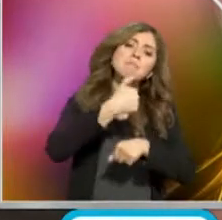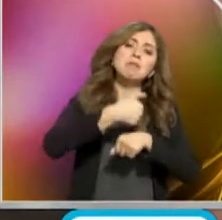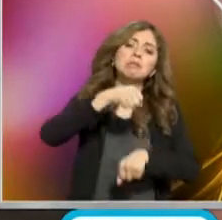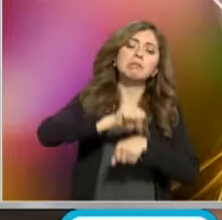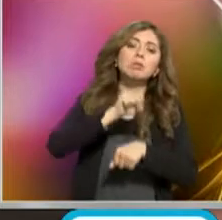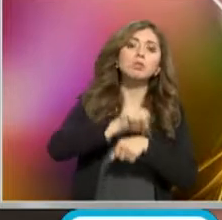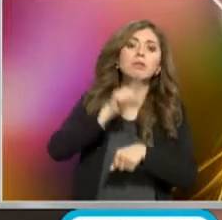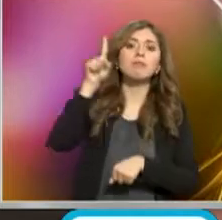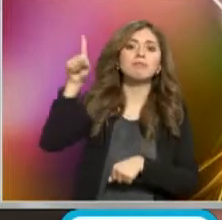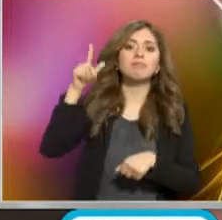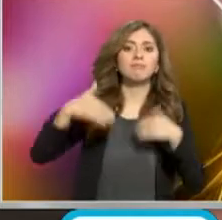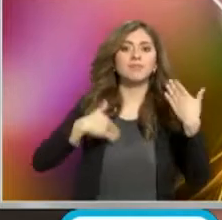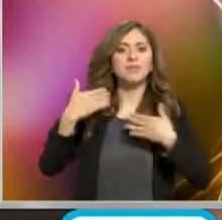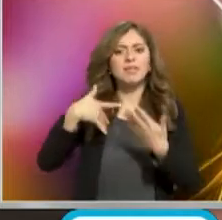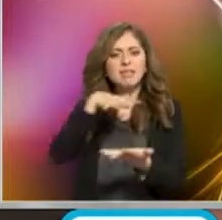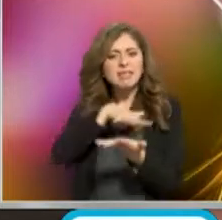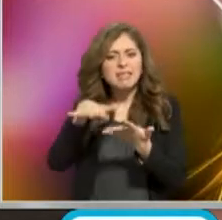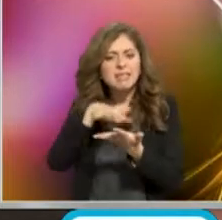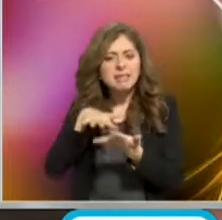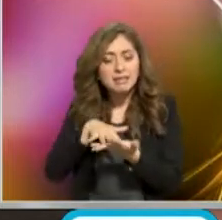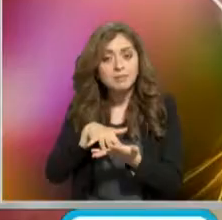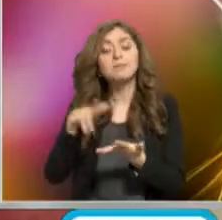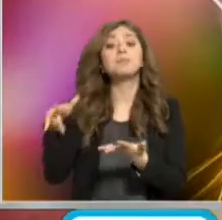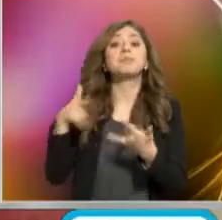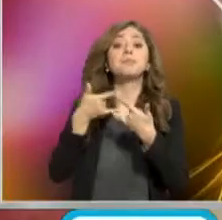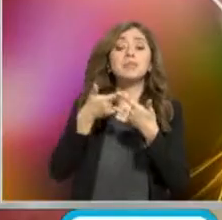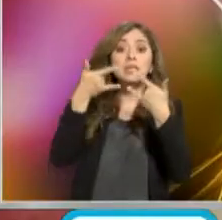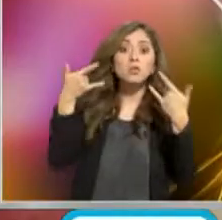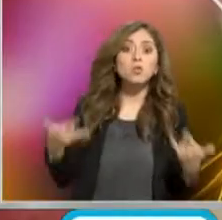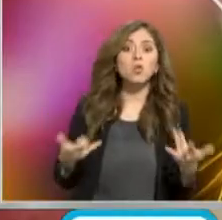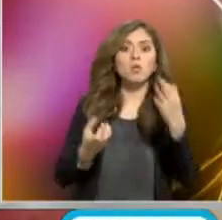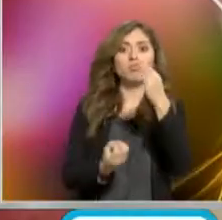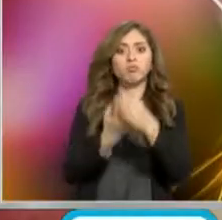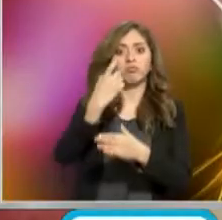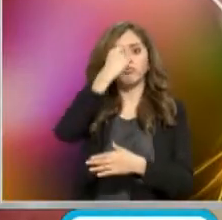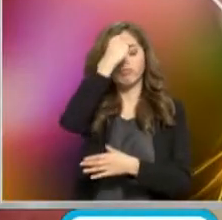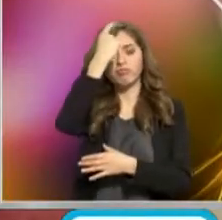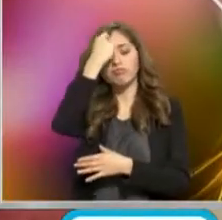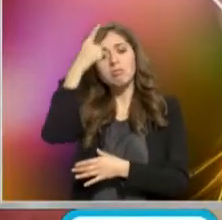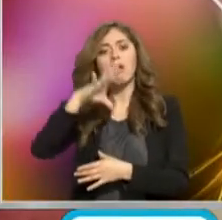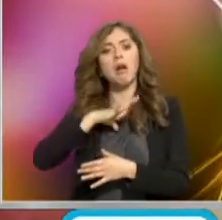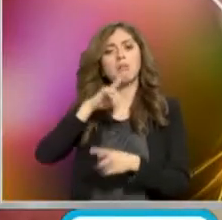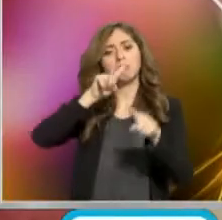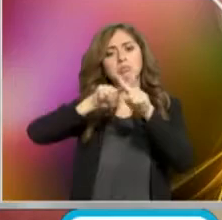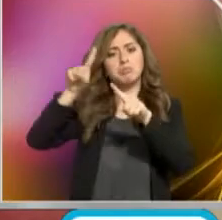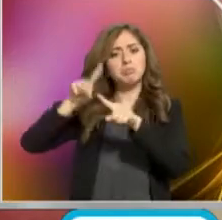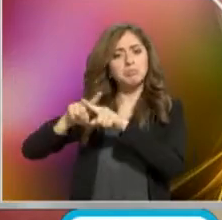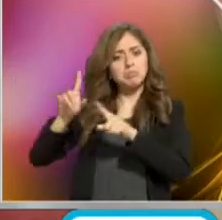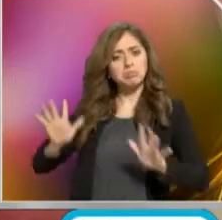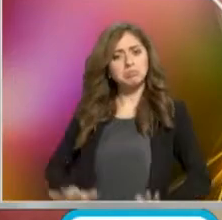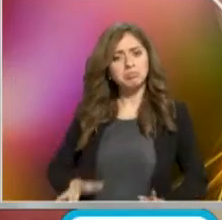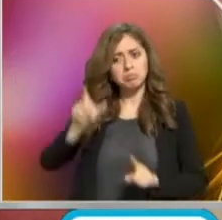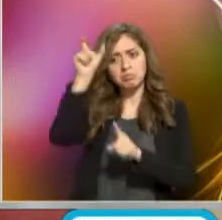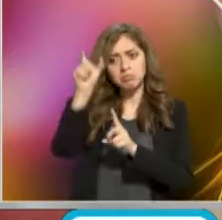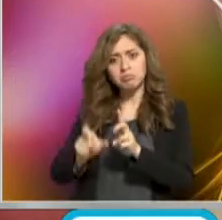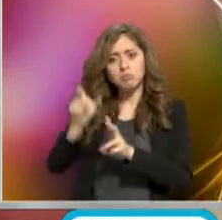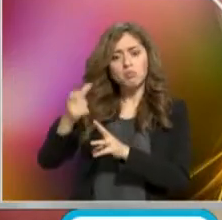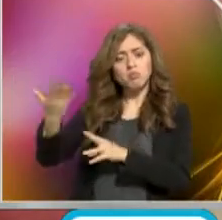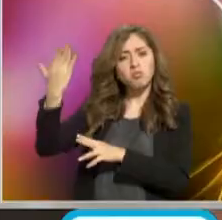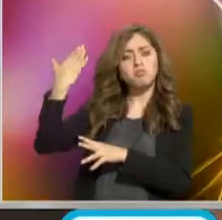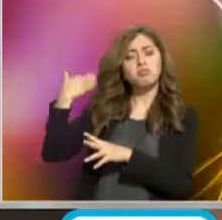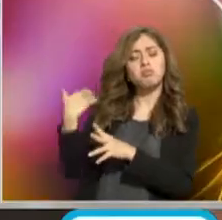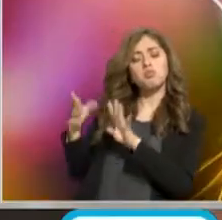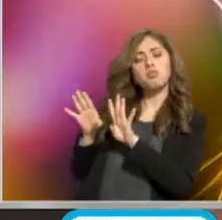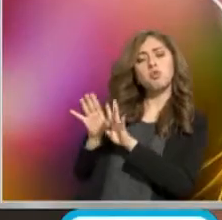se diviertan leyendo, claro. Porque no la historia y estos inventos pues tienen algunas características a veces muy pues de serendipia, ¿no? De que